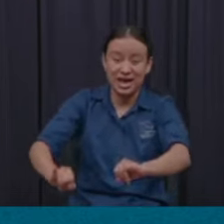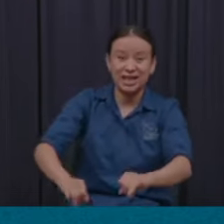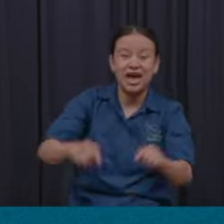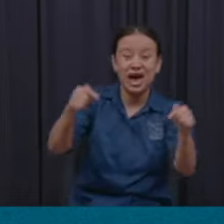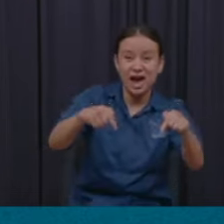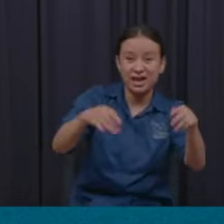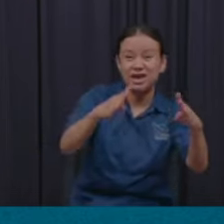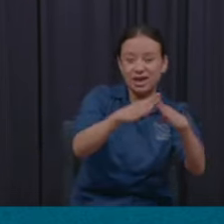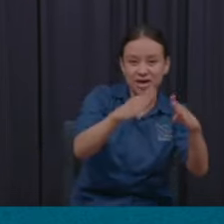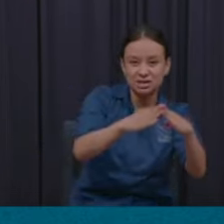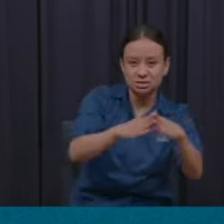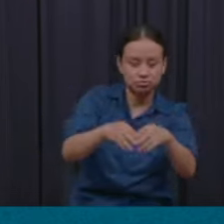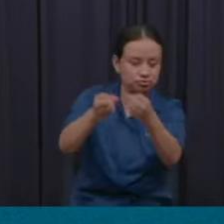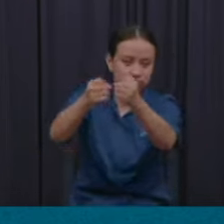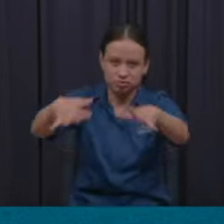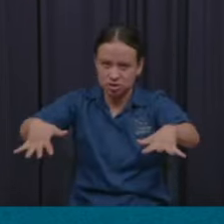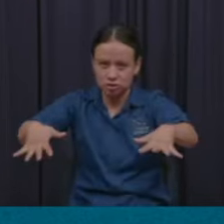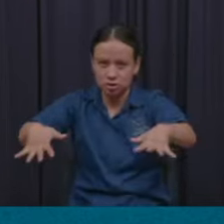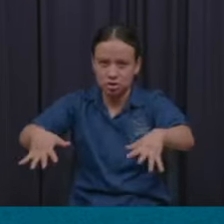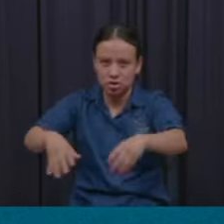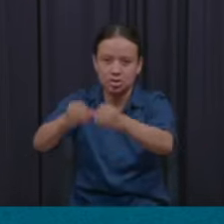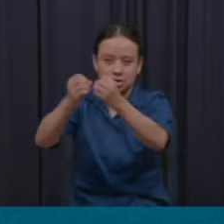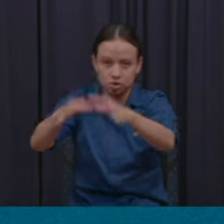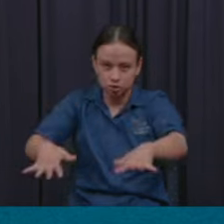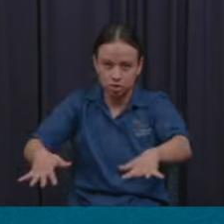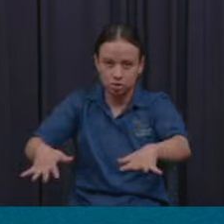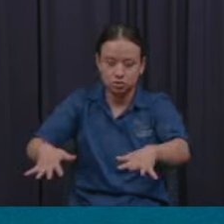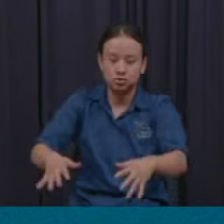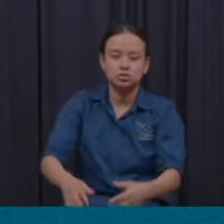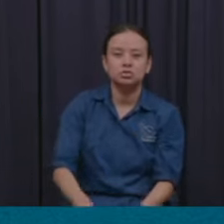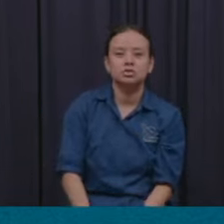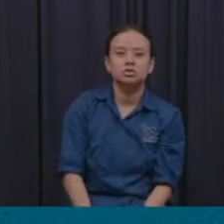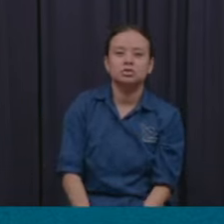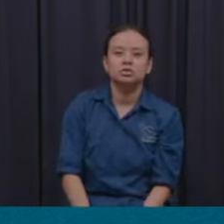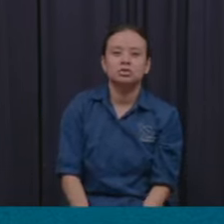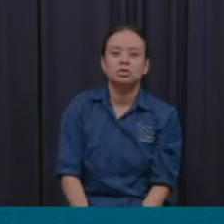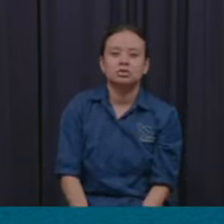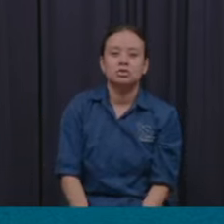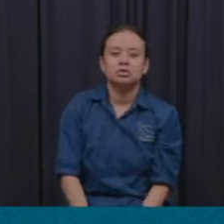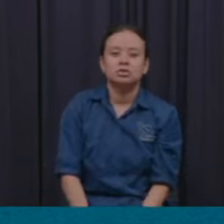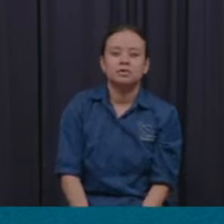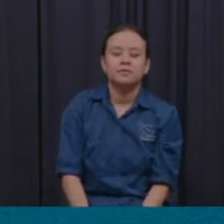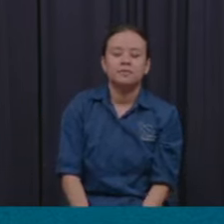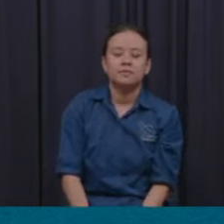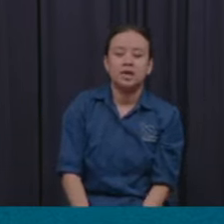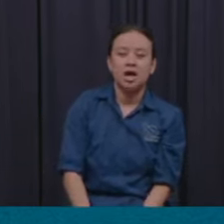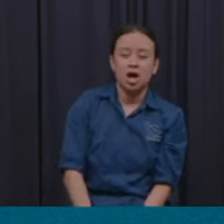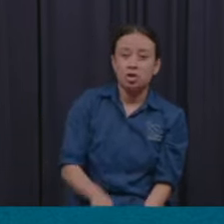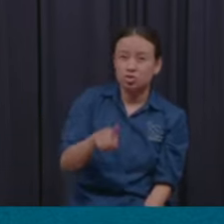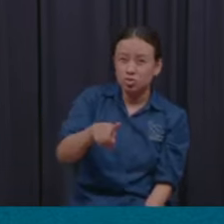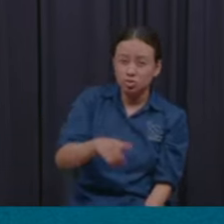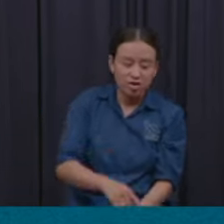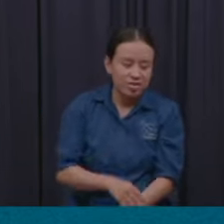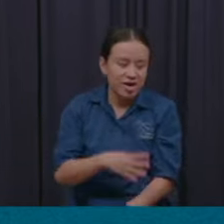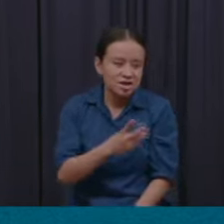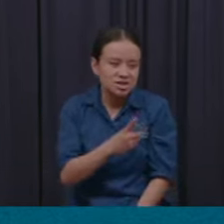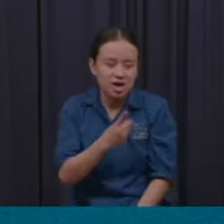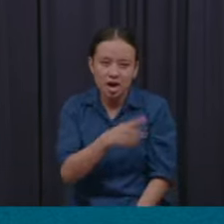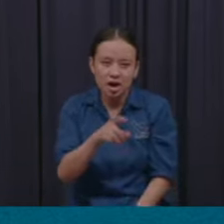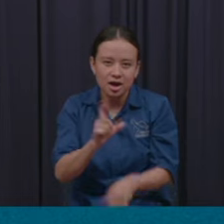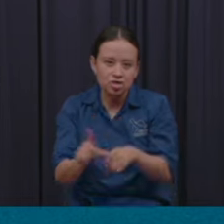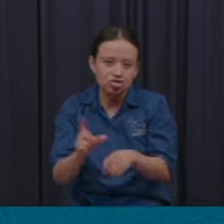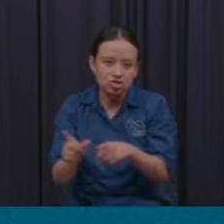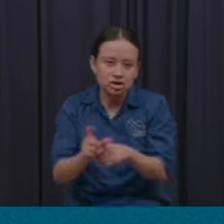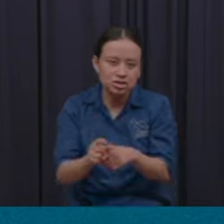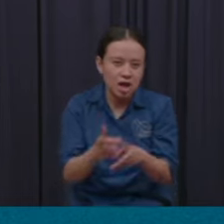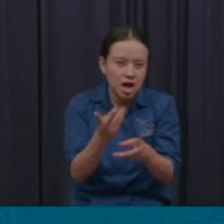Las esculturas de sus dioses quemarás en el fuego. no codiciarás plata ni